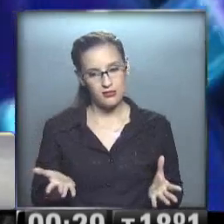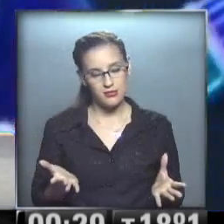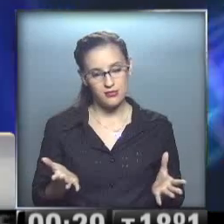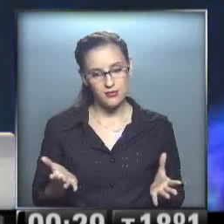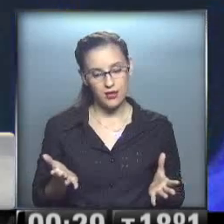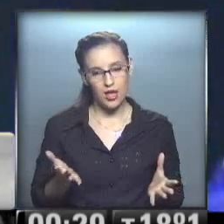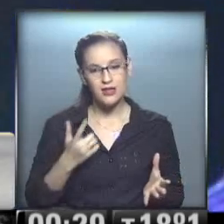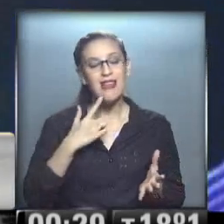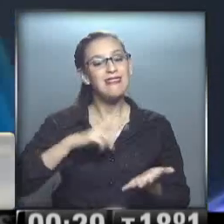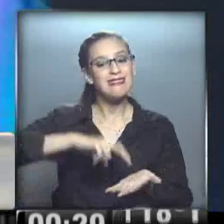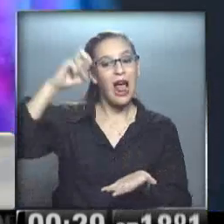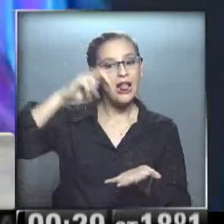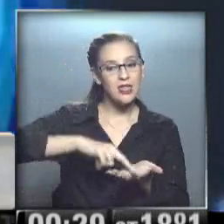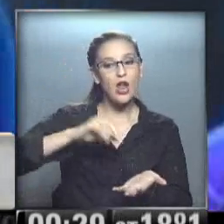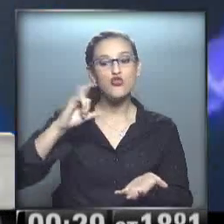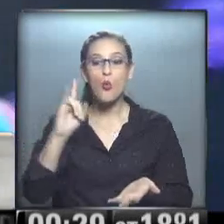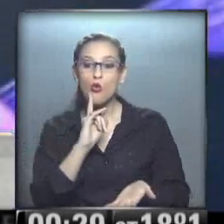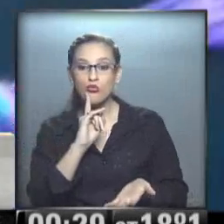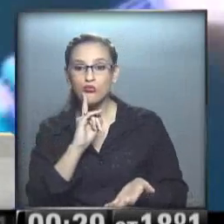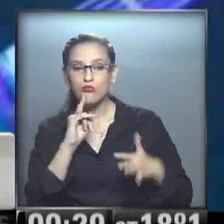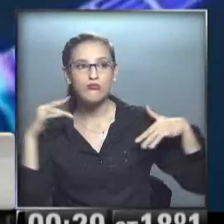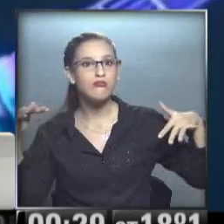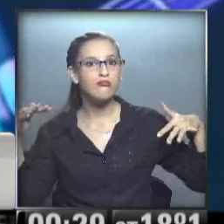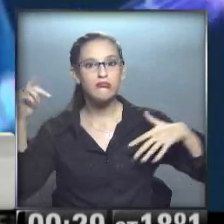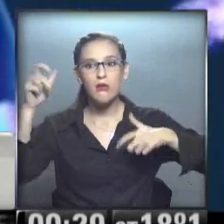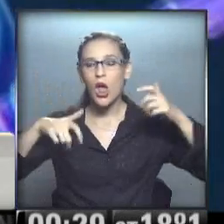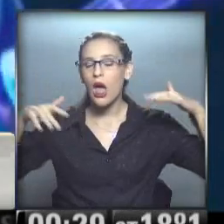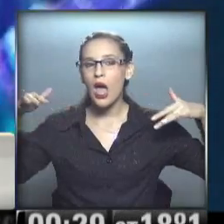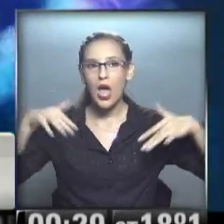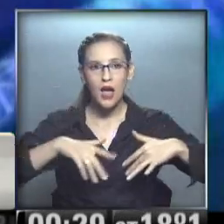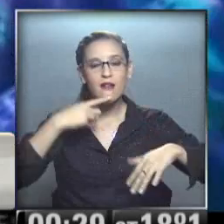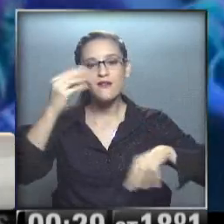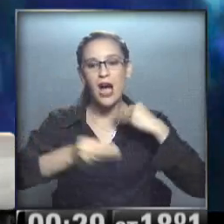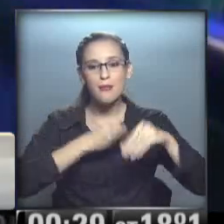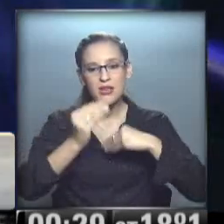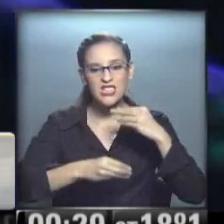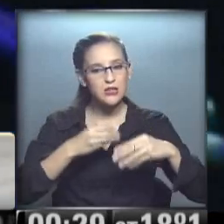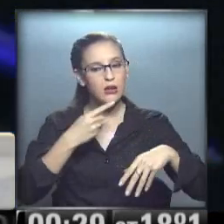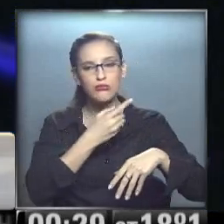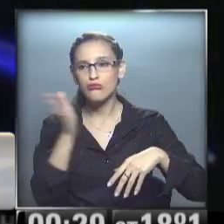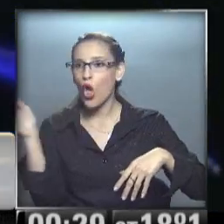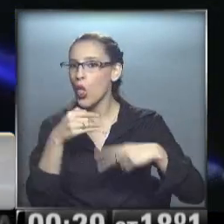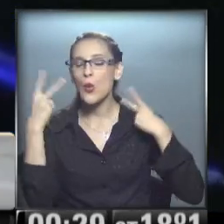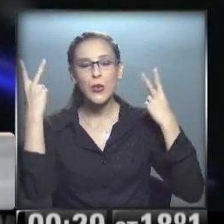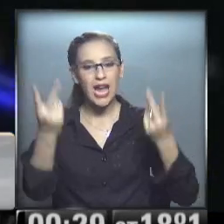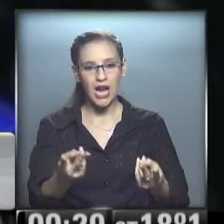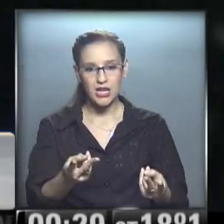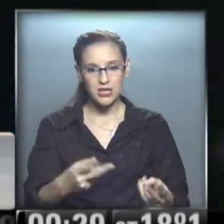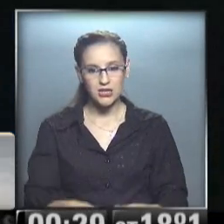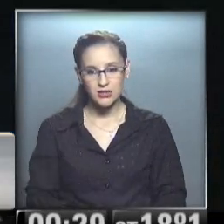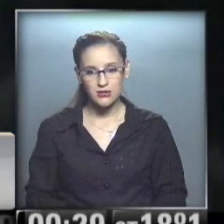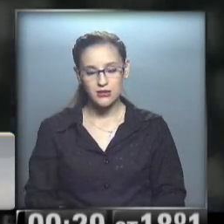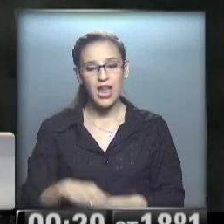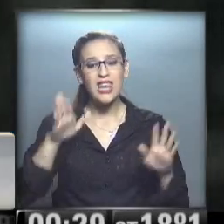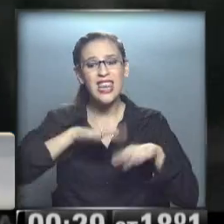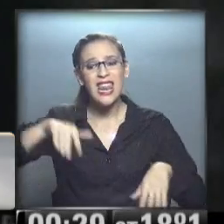repente Salta con Chubut, que se escuchan las voces de las familias enteras, que uno se sorprende cuando escucha a chiquitos de 10 años